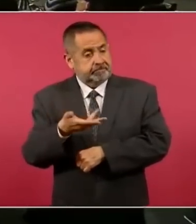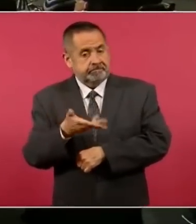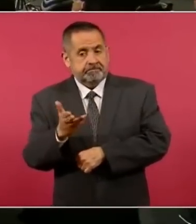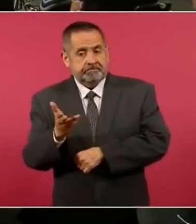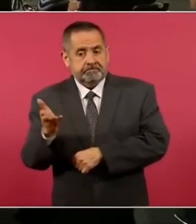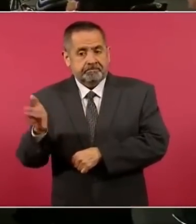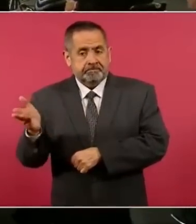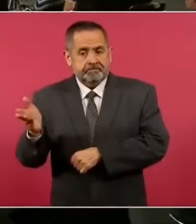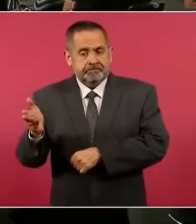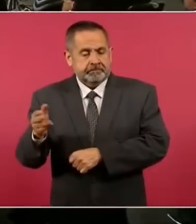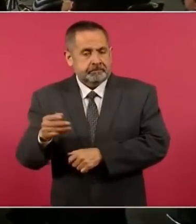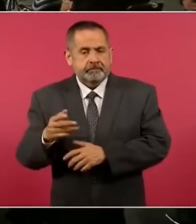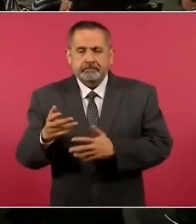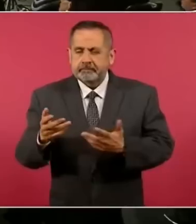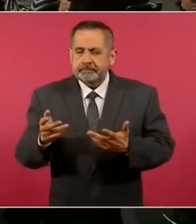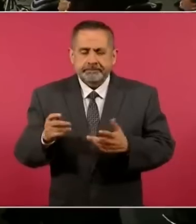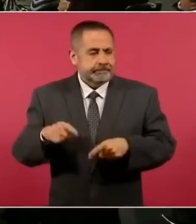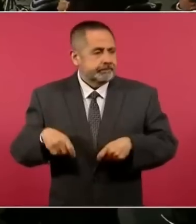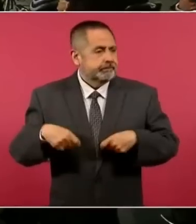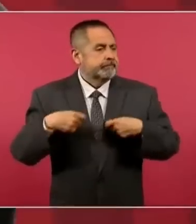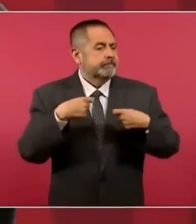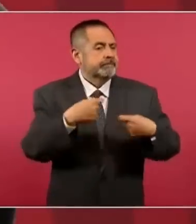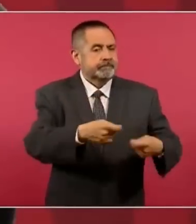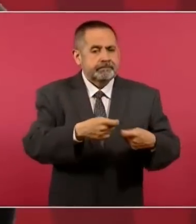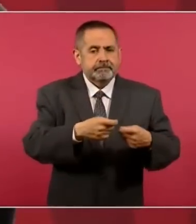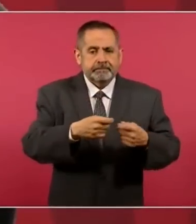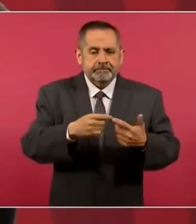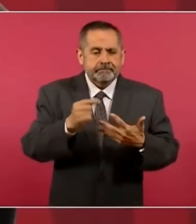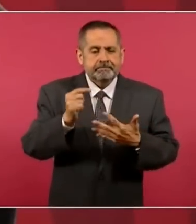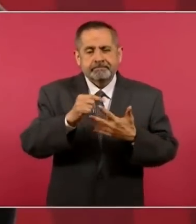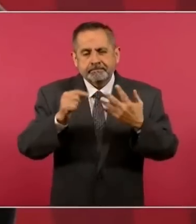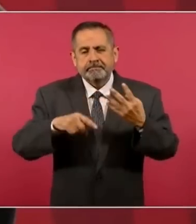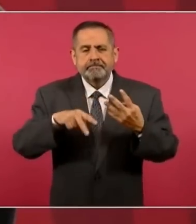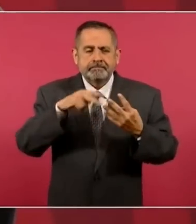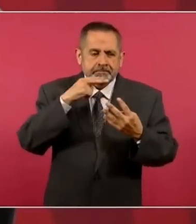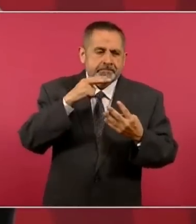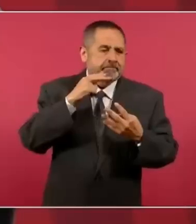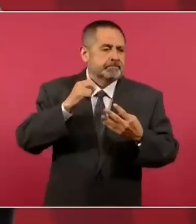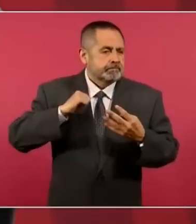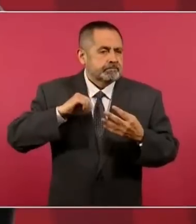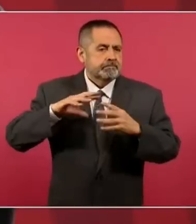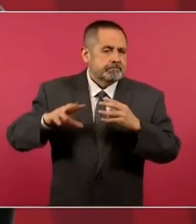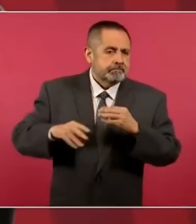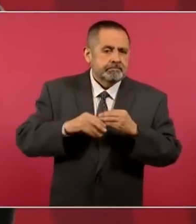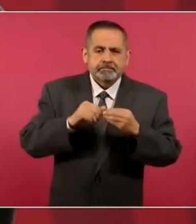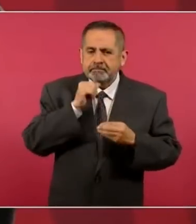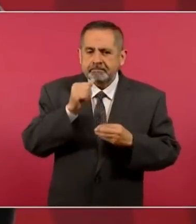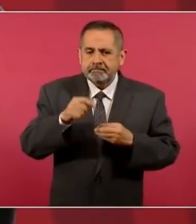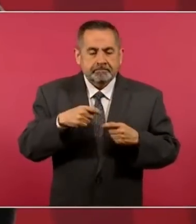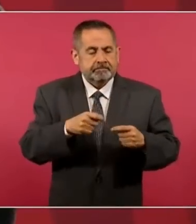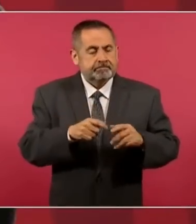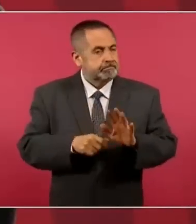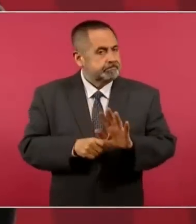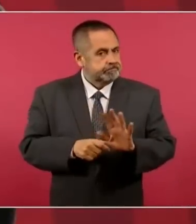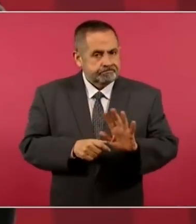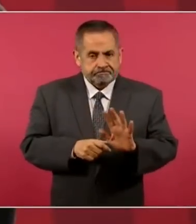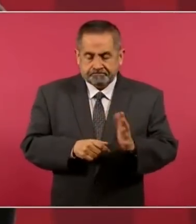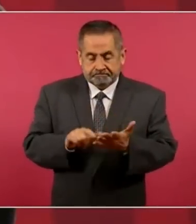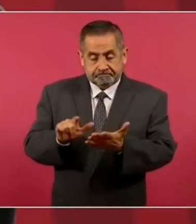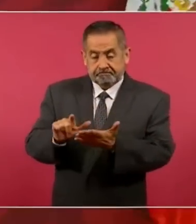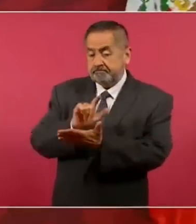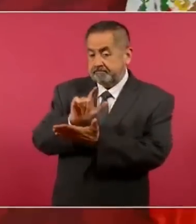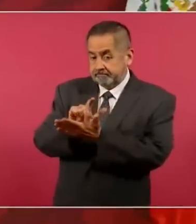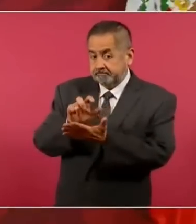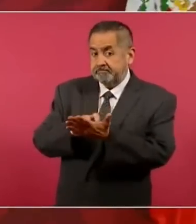para que no les consideren sus prestaciones, su antigüedad. Se hizo una reforma